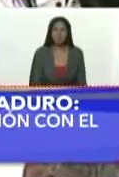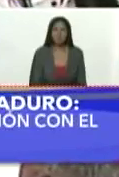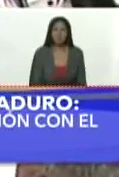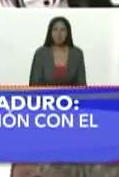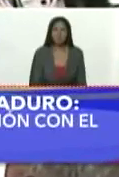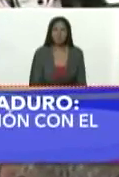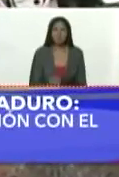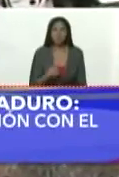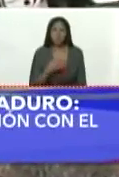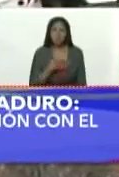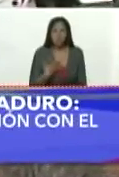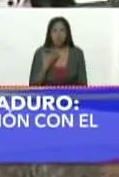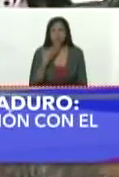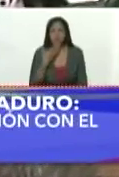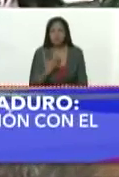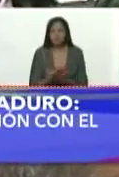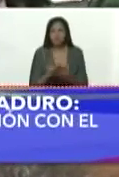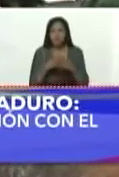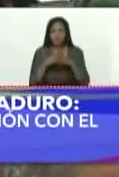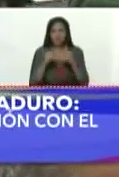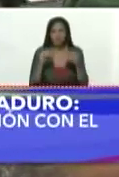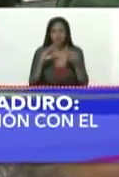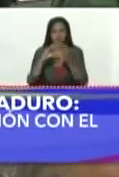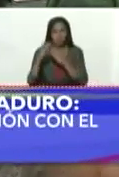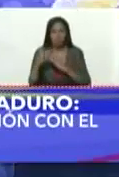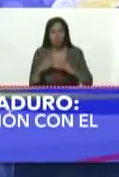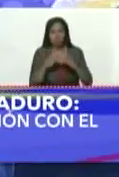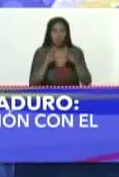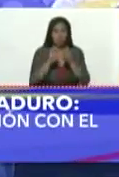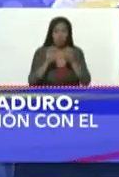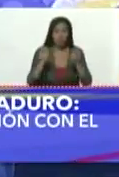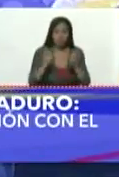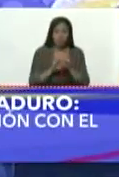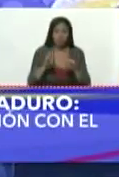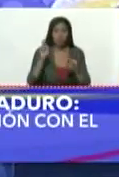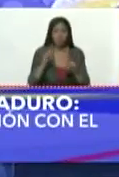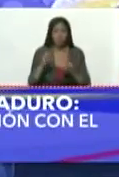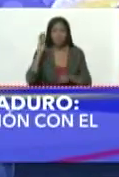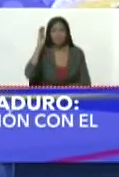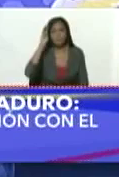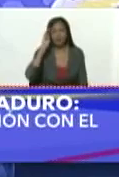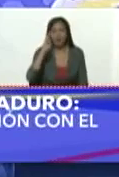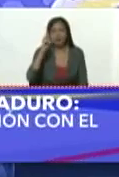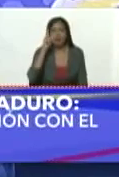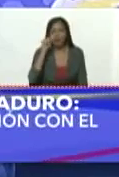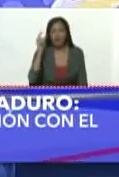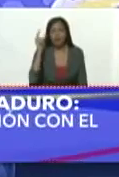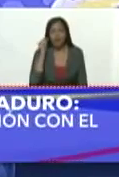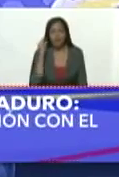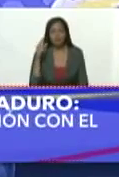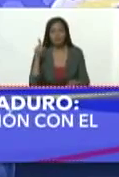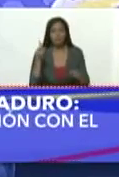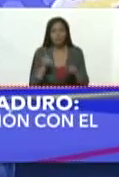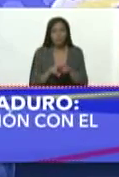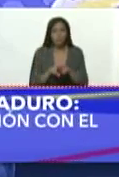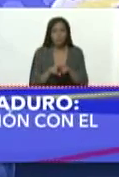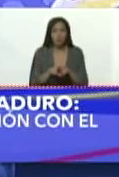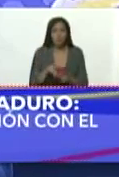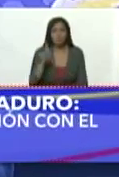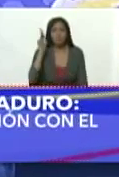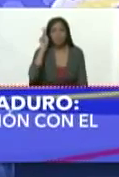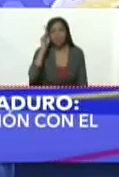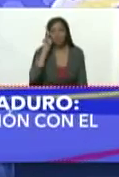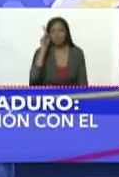Quiero agradecer, bueno, toda la comunidad educativa. Maestros, maestras,